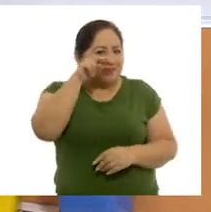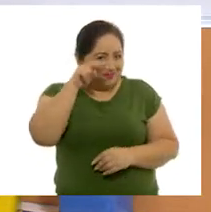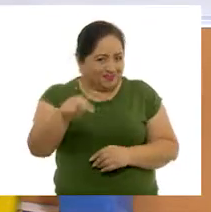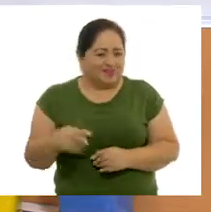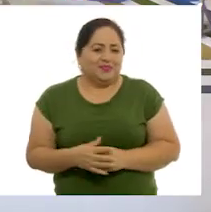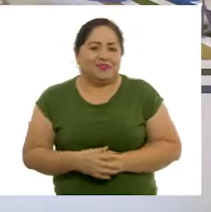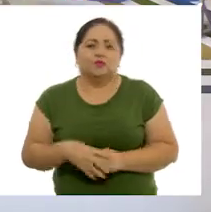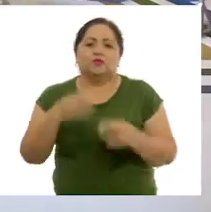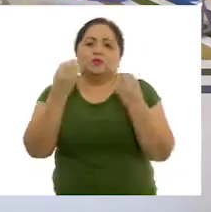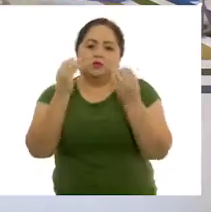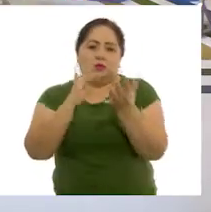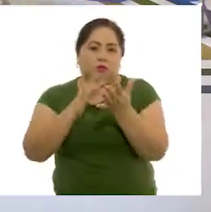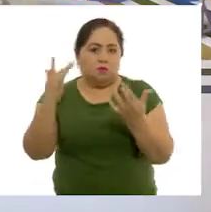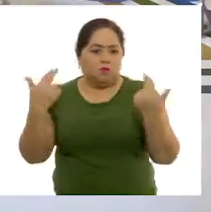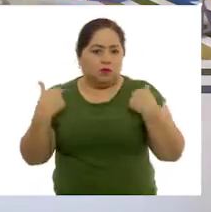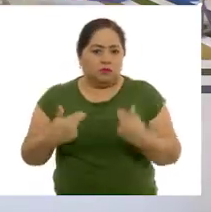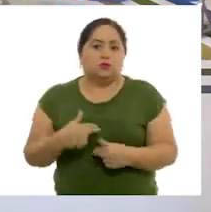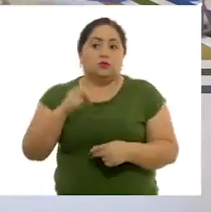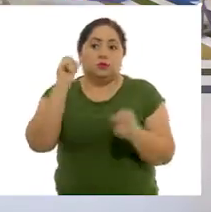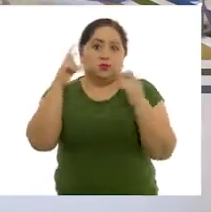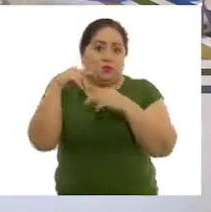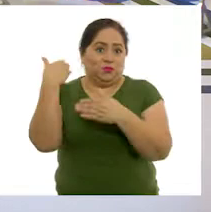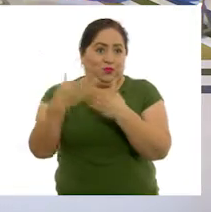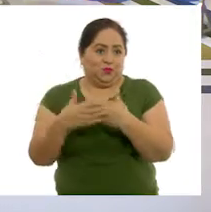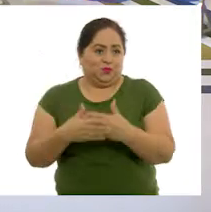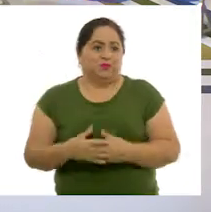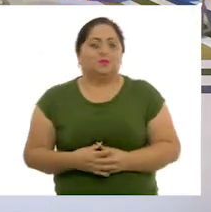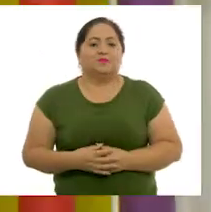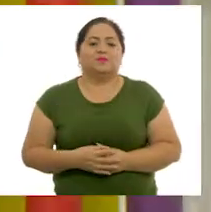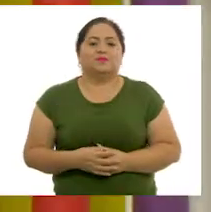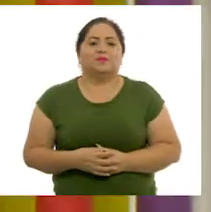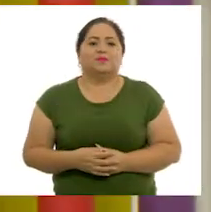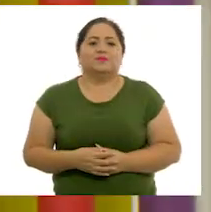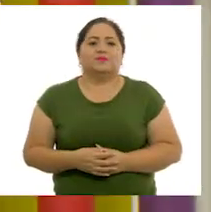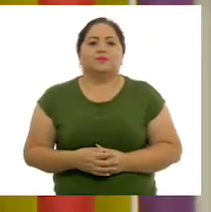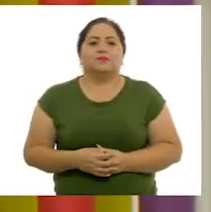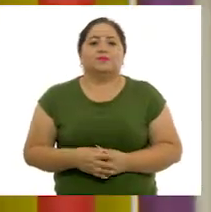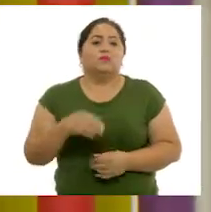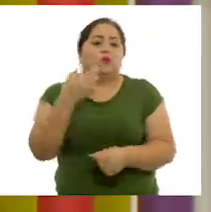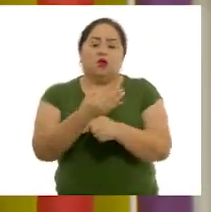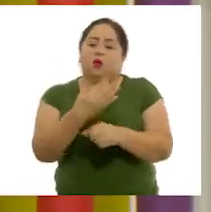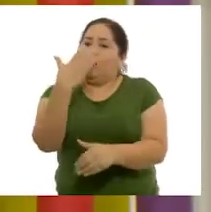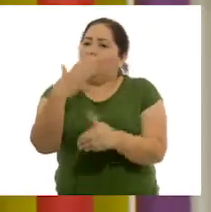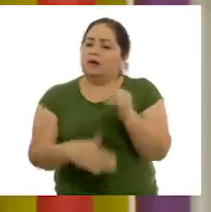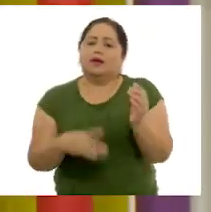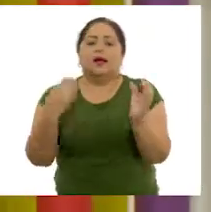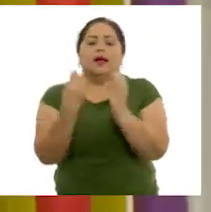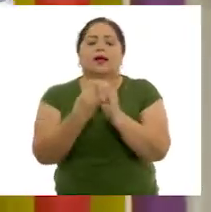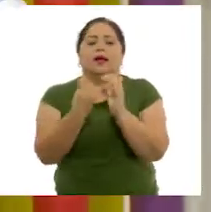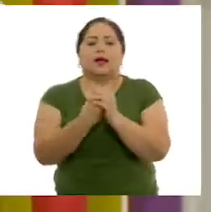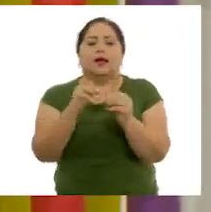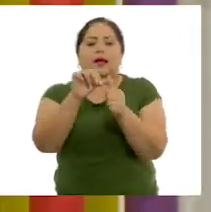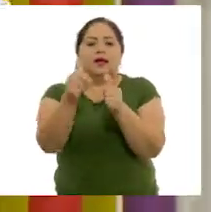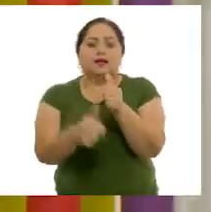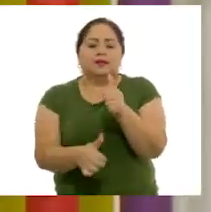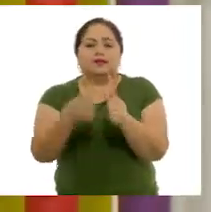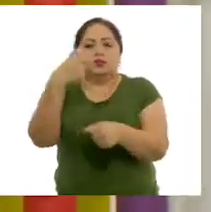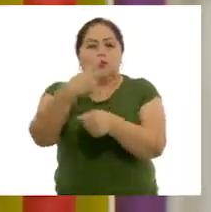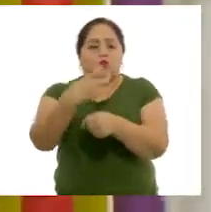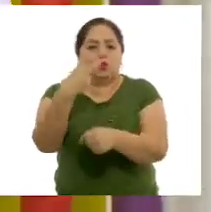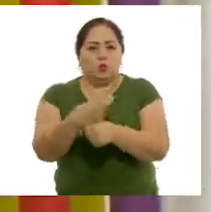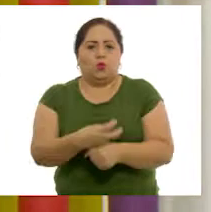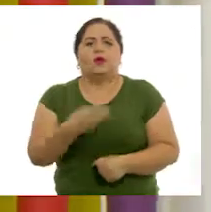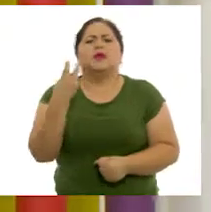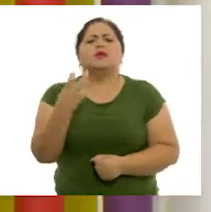niños. Muchas gracias, maestro Lalo. Nos vemos en la próxima. Hasta luego, Erika. Por hoy terminamos con la clase de artes de segundo